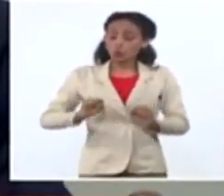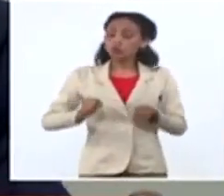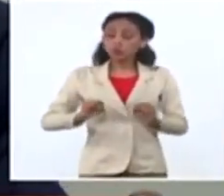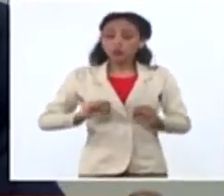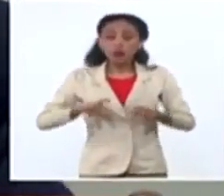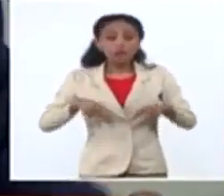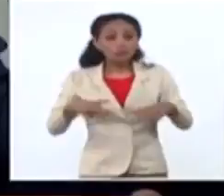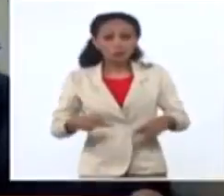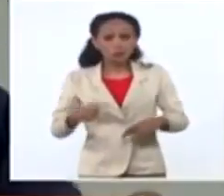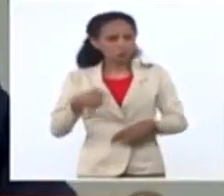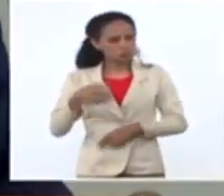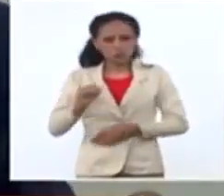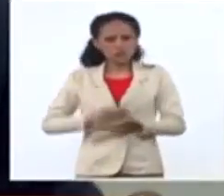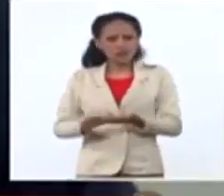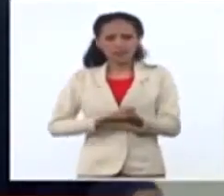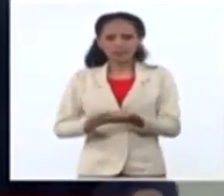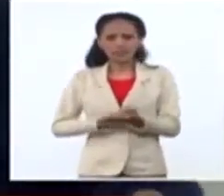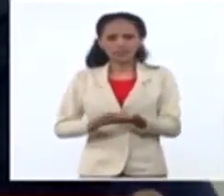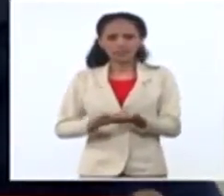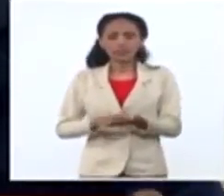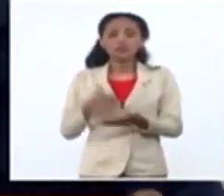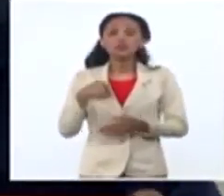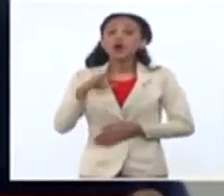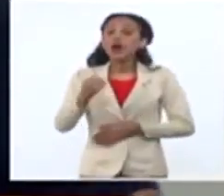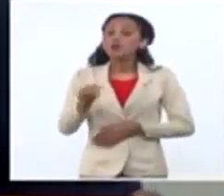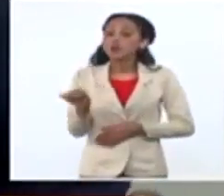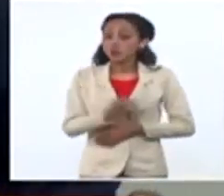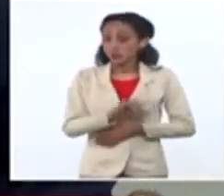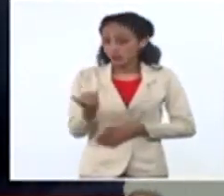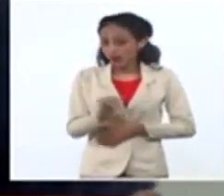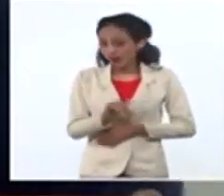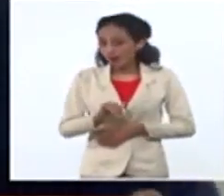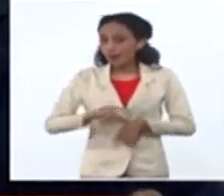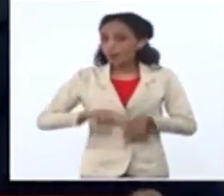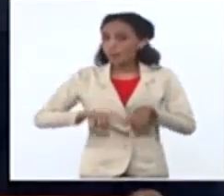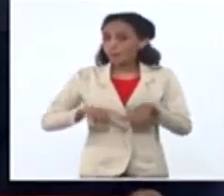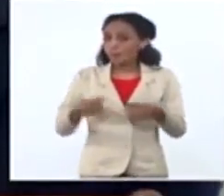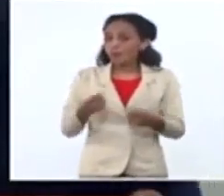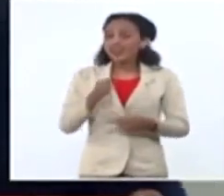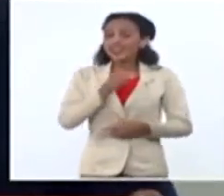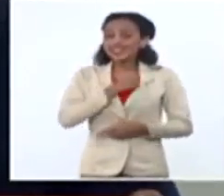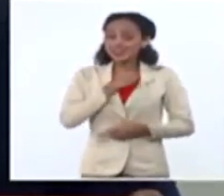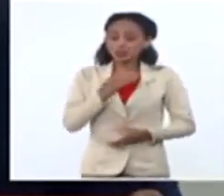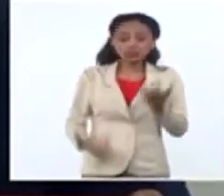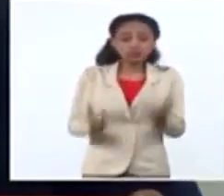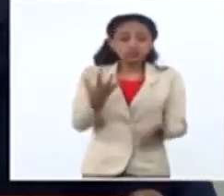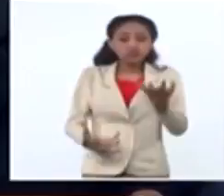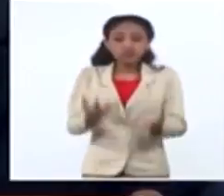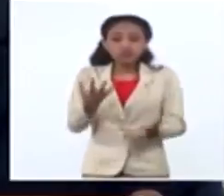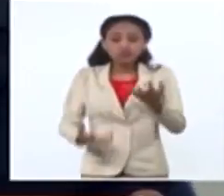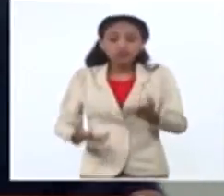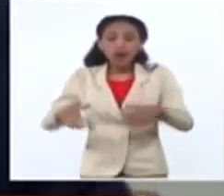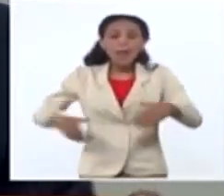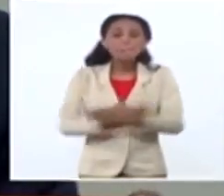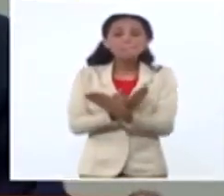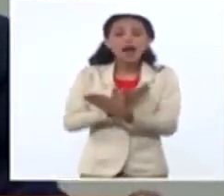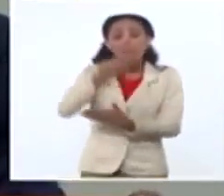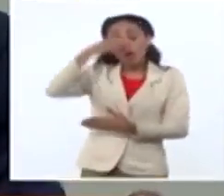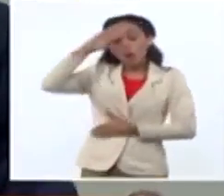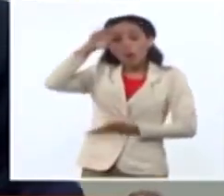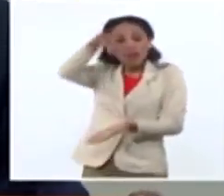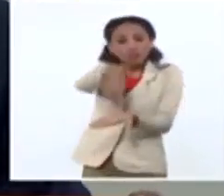terrorista. Hablo también del intento de incendiar la embajada cubana en París el 26